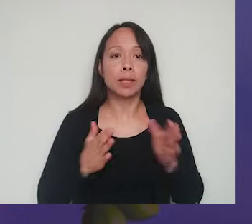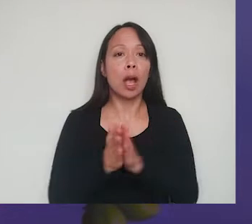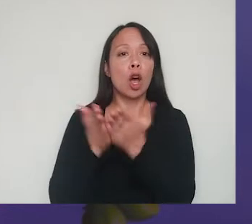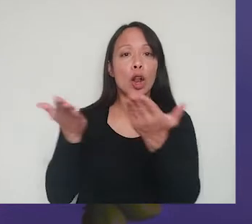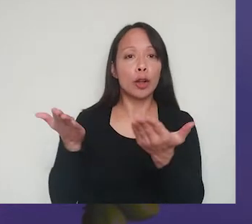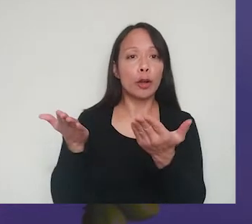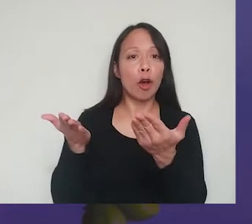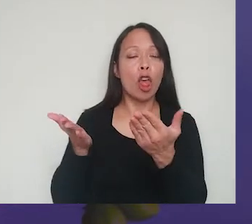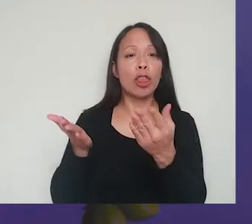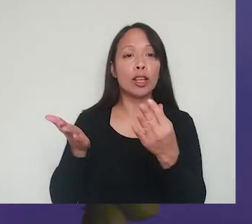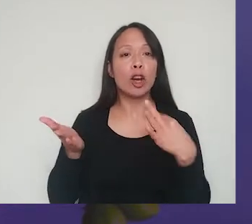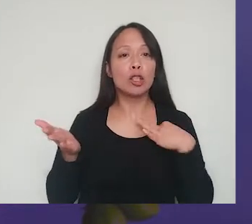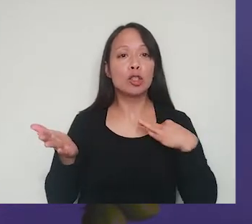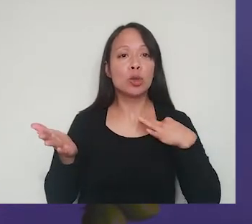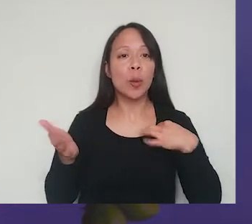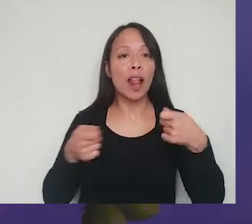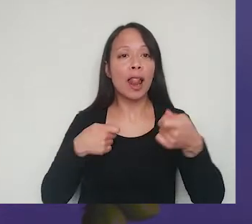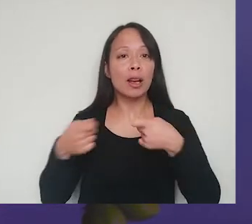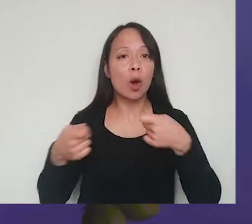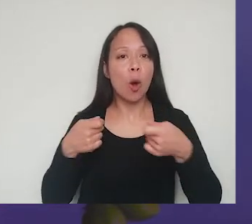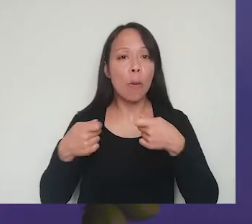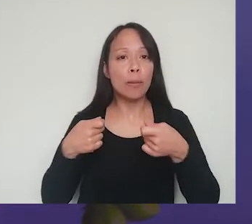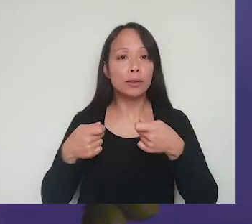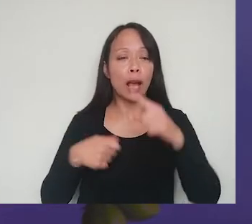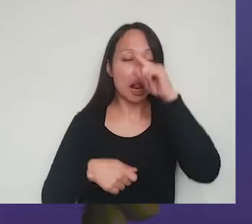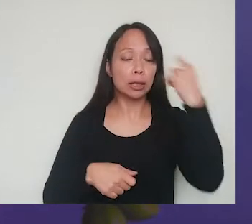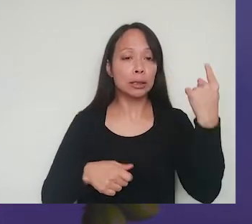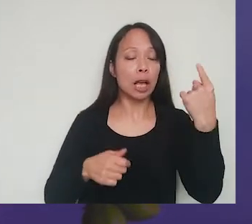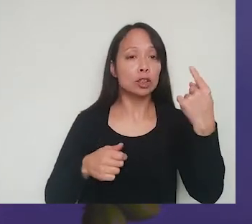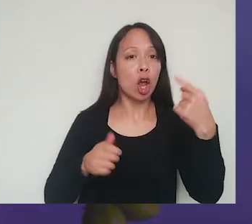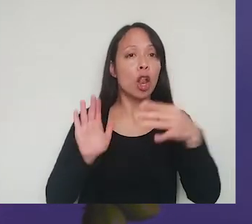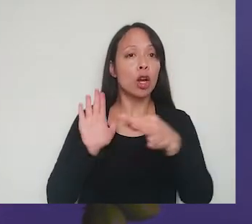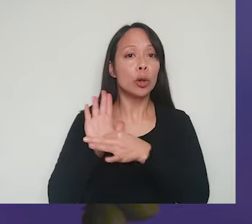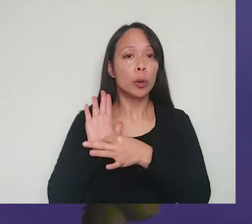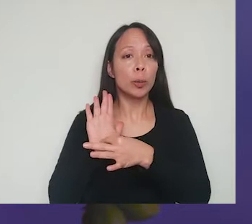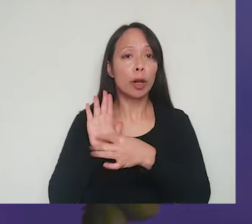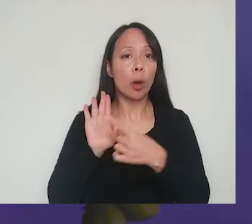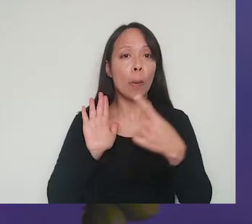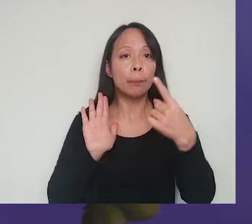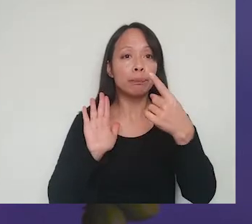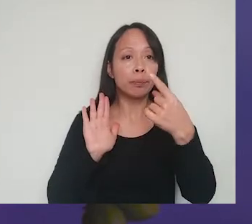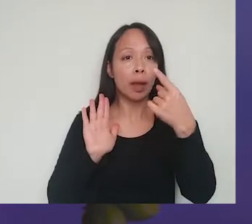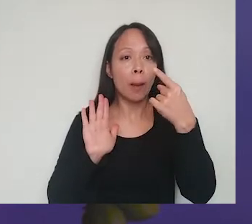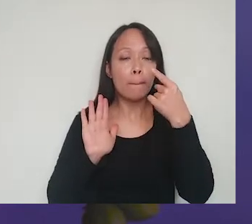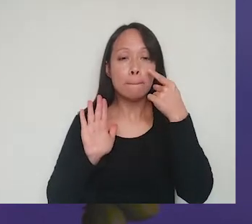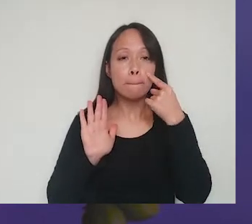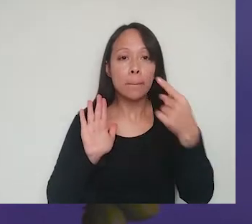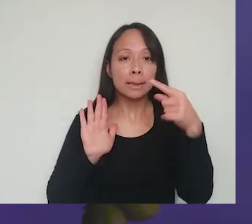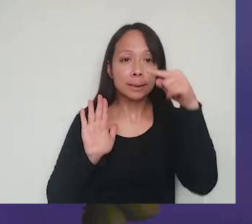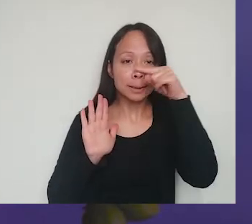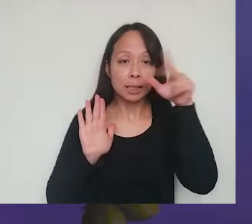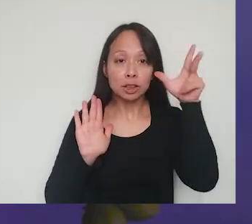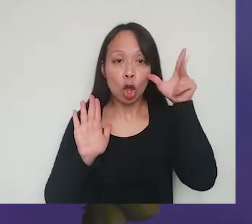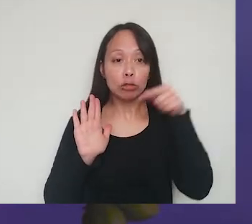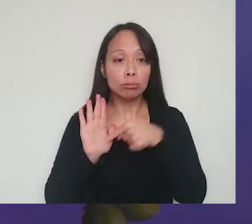el artículo 1708 del Código Civil y Comercial de la Nación como una de las funciones de la responsabilidad civil o del derecho de daños. Y